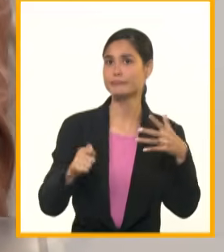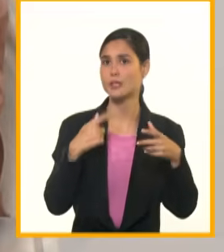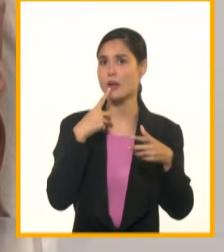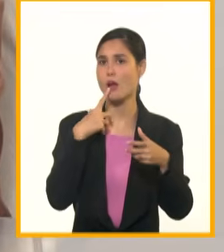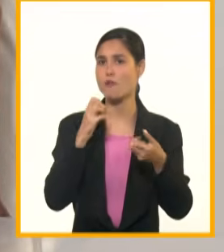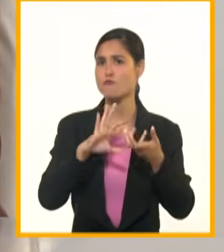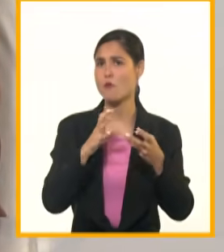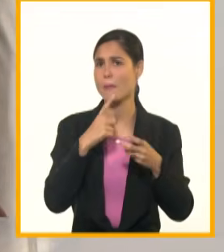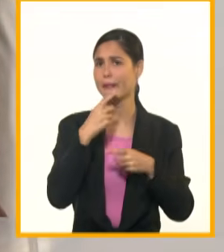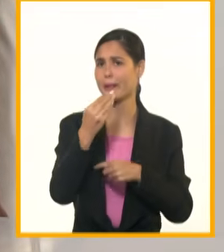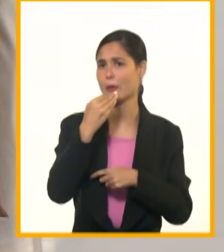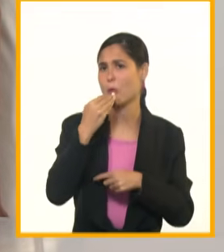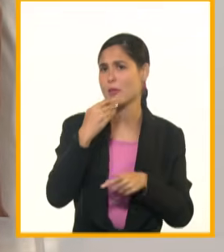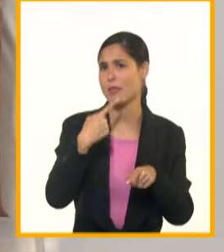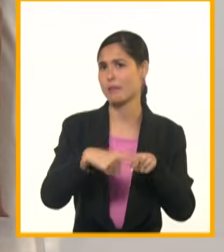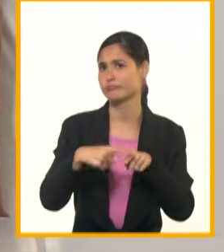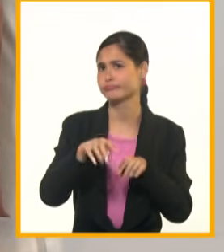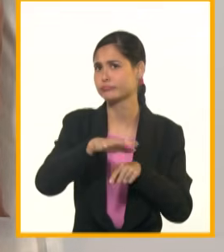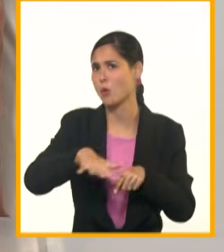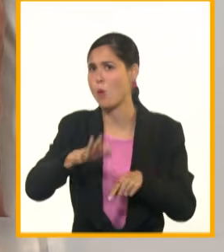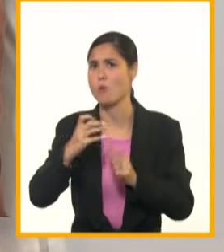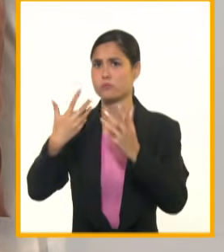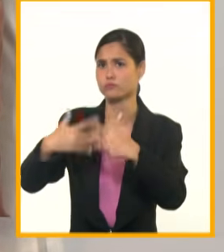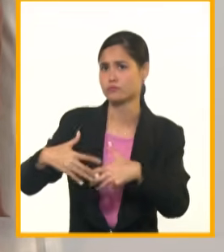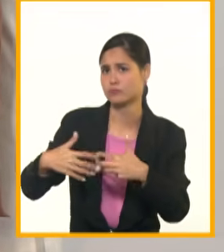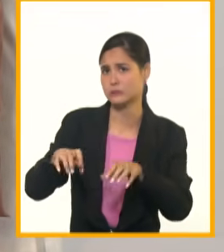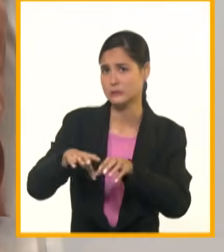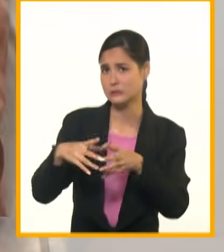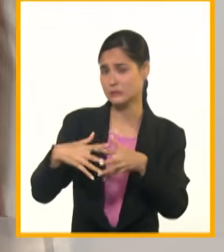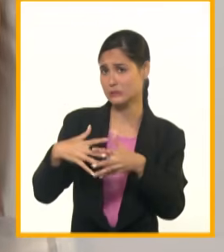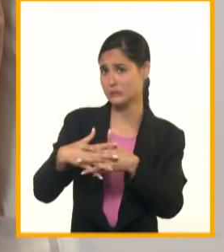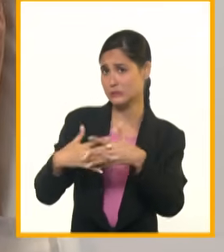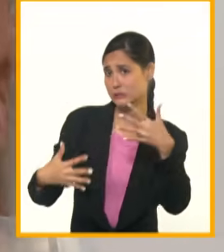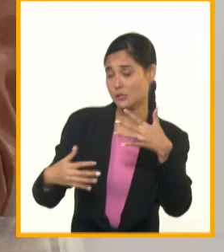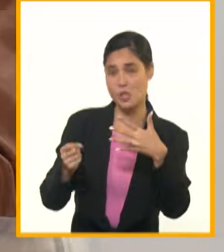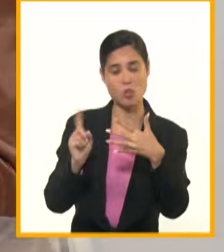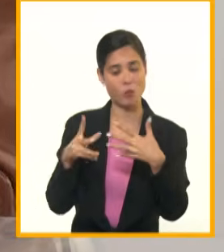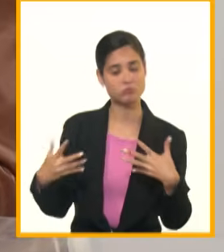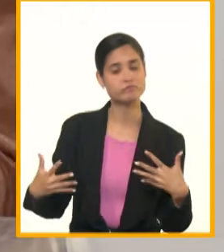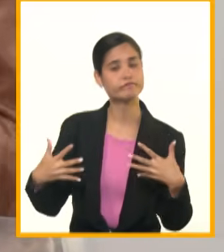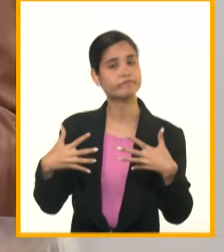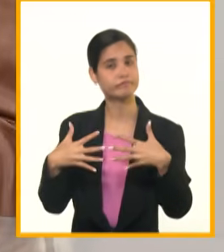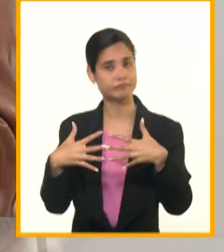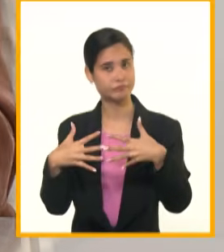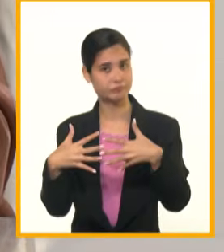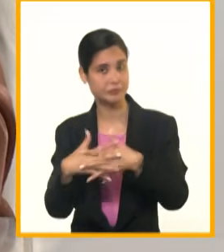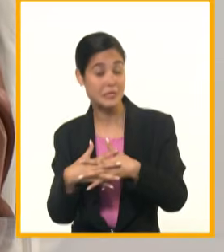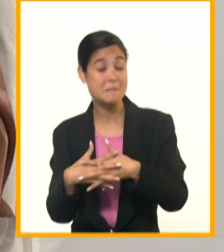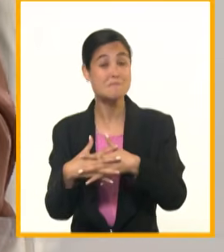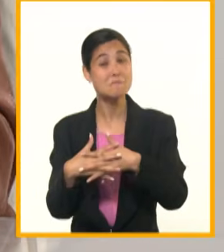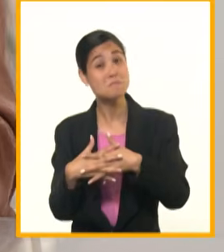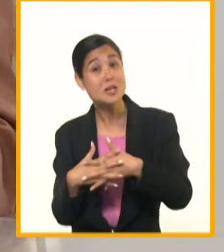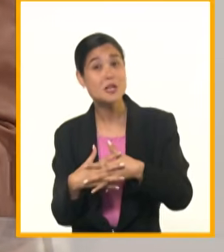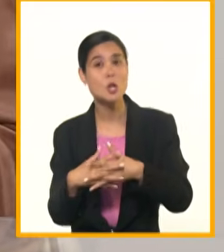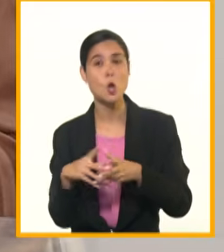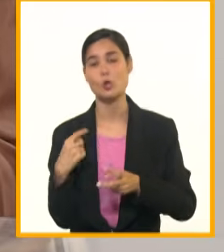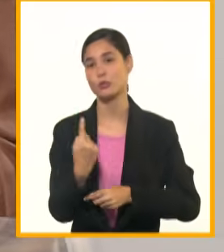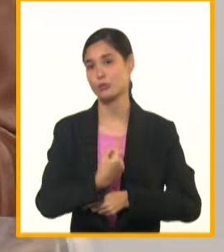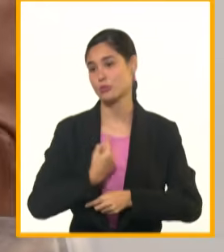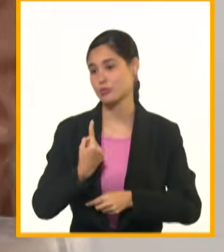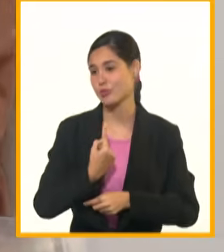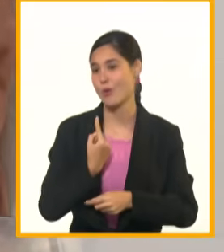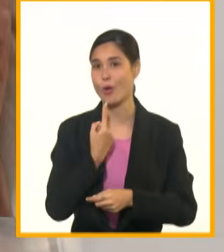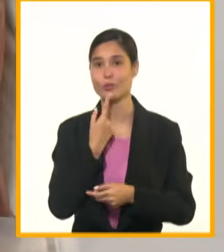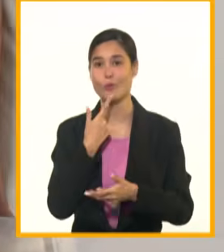sistemas agroindustriales alimentarios en cada uno de los municipios, pero tenemos empresas con el grupo empresarial de la